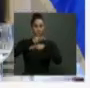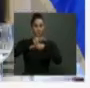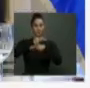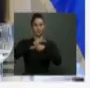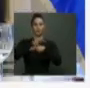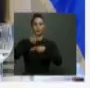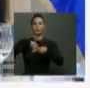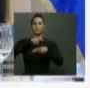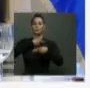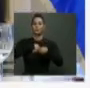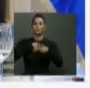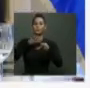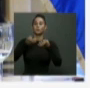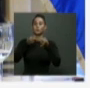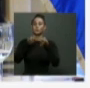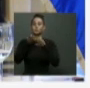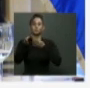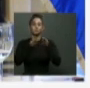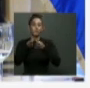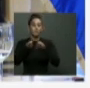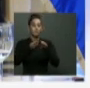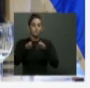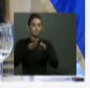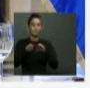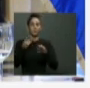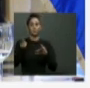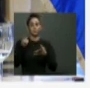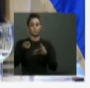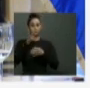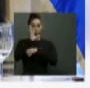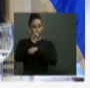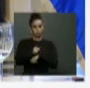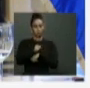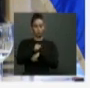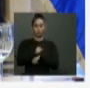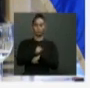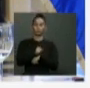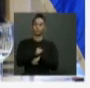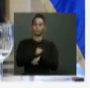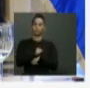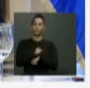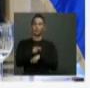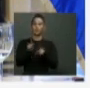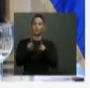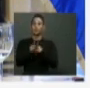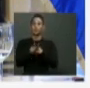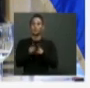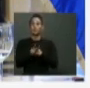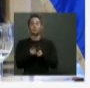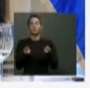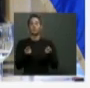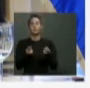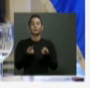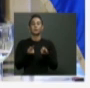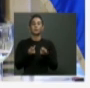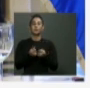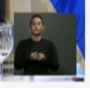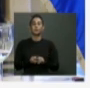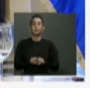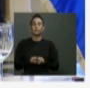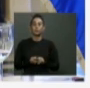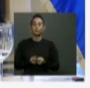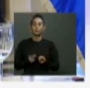no le causó una situación de tristeza de dolor de perdida física y económica